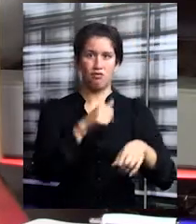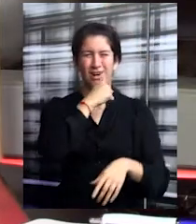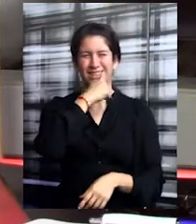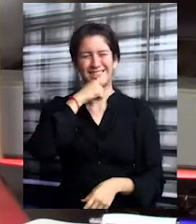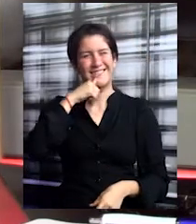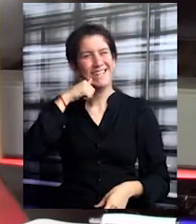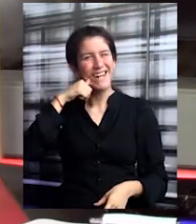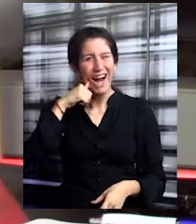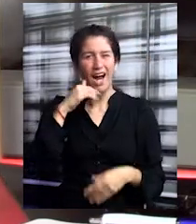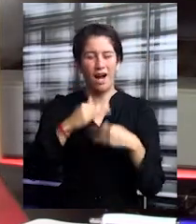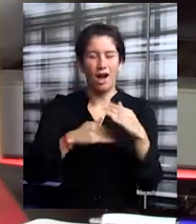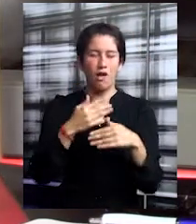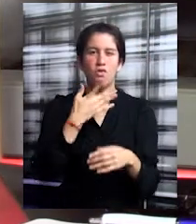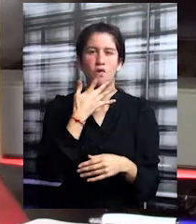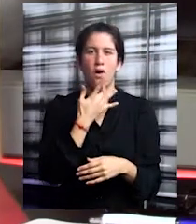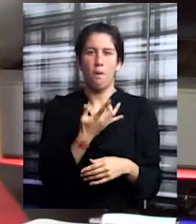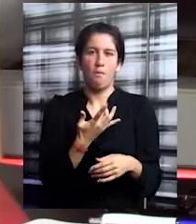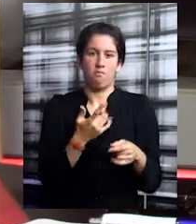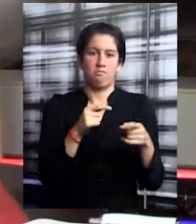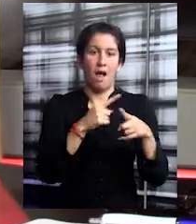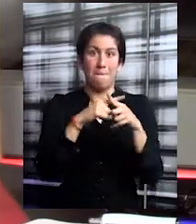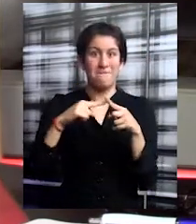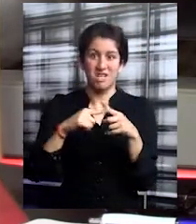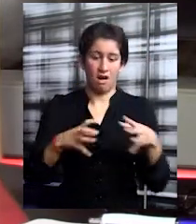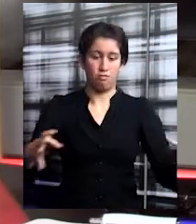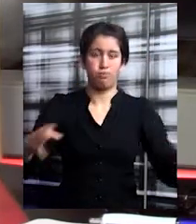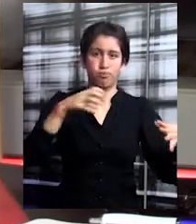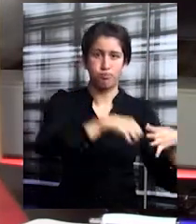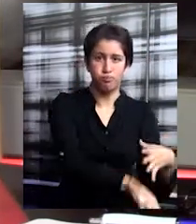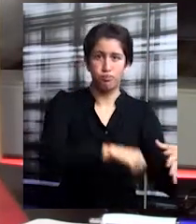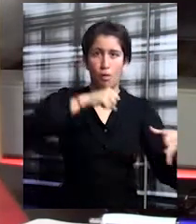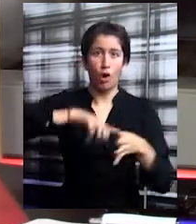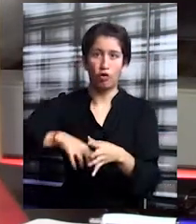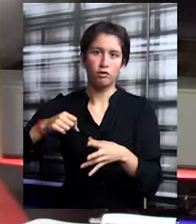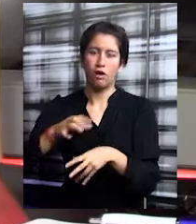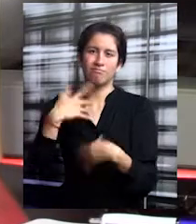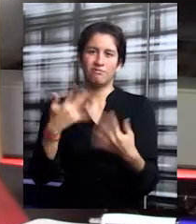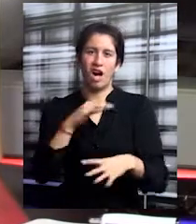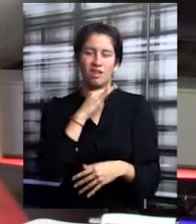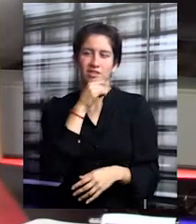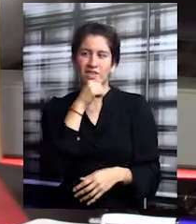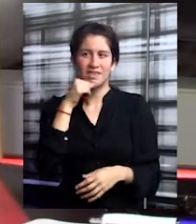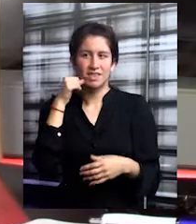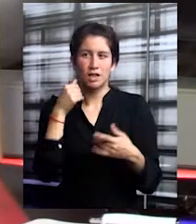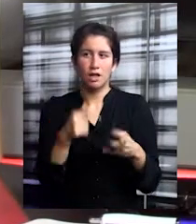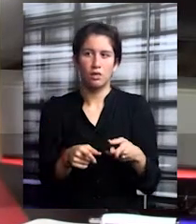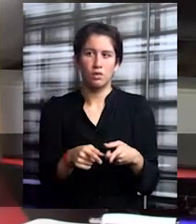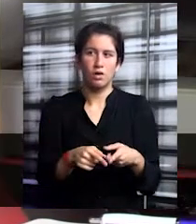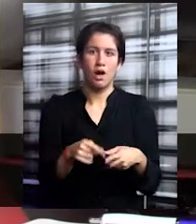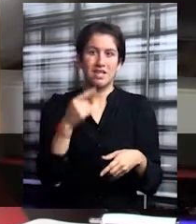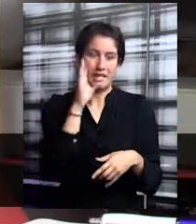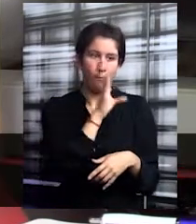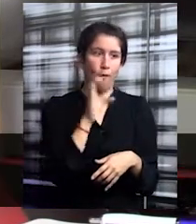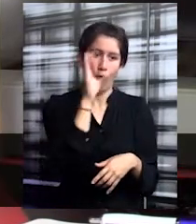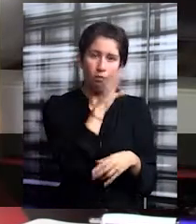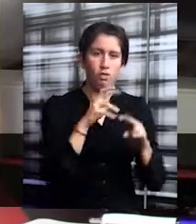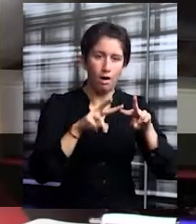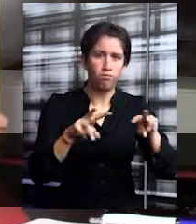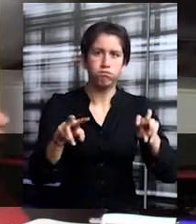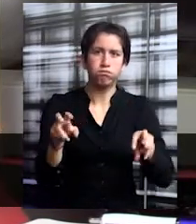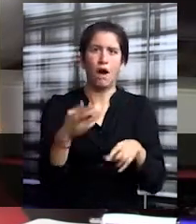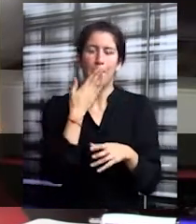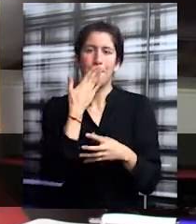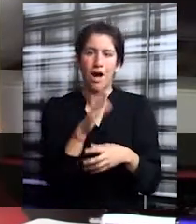de los pozos ya están secos, todavía no tenemos problema de abastecimiento de agua. Pero si nosotros no tomamos medidas rápidas, para el año que viene lisa y llanamente no vamos a